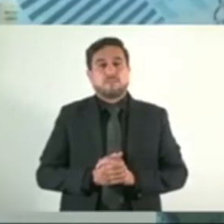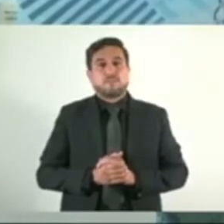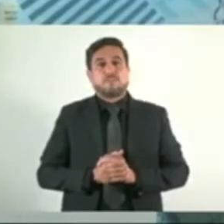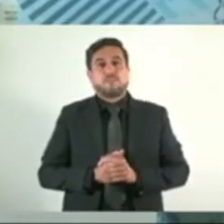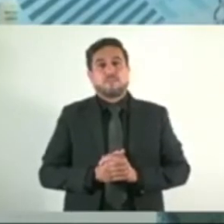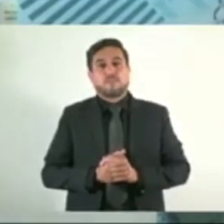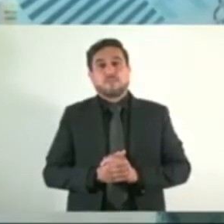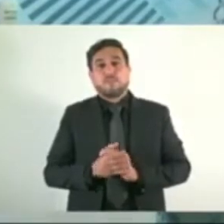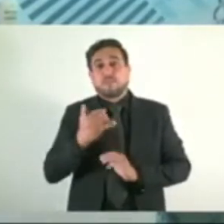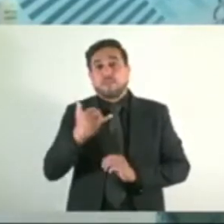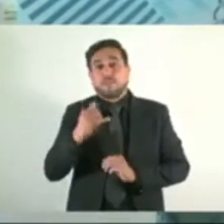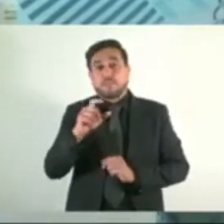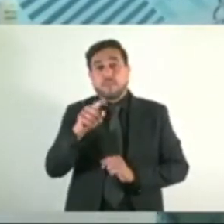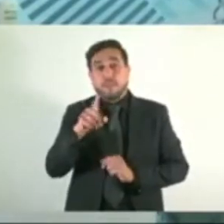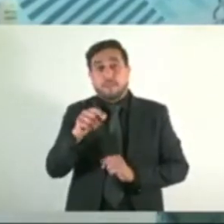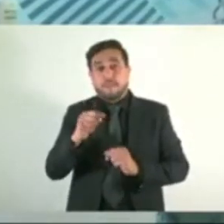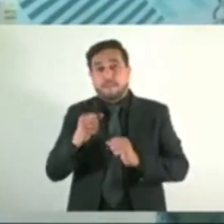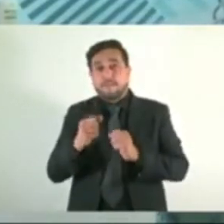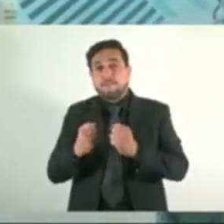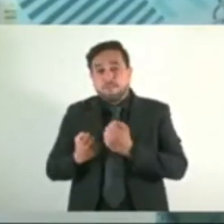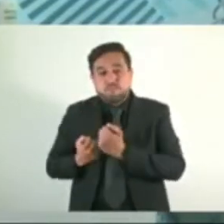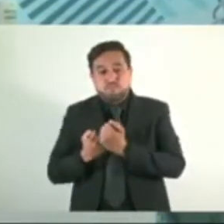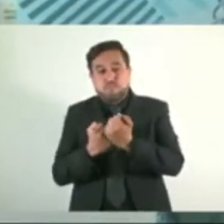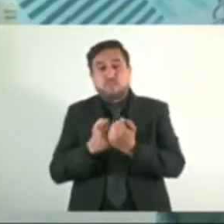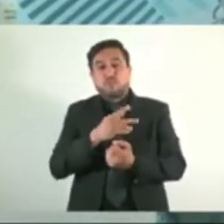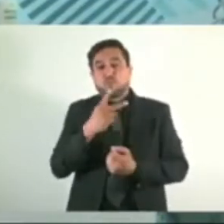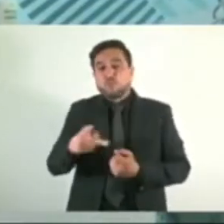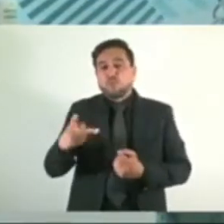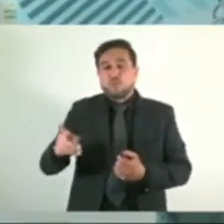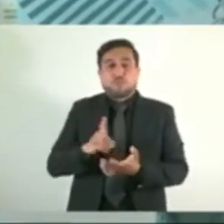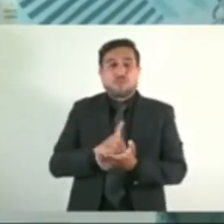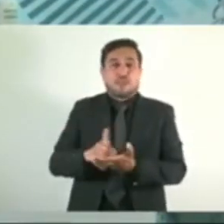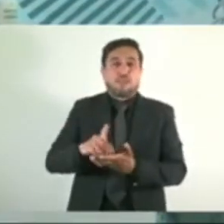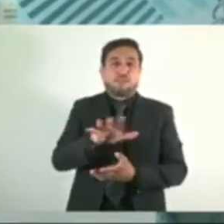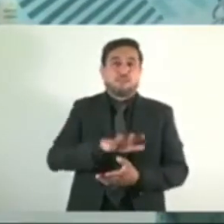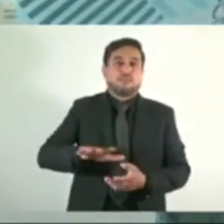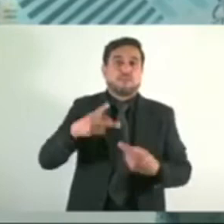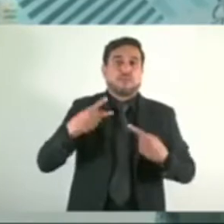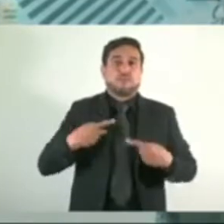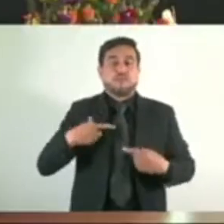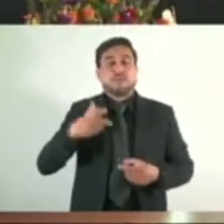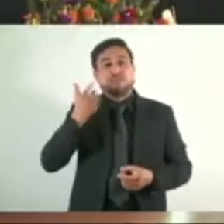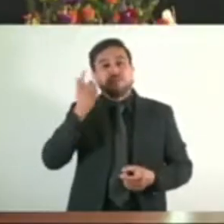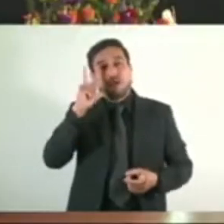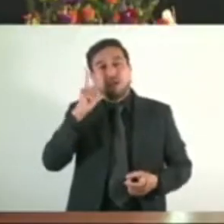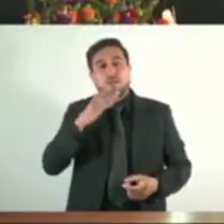fortalecimiento del Estado de Derecho. Enhorabuena y muchas gracias.